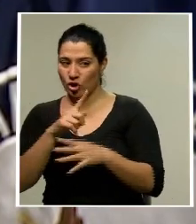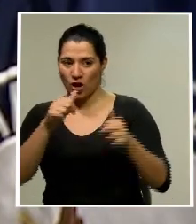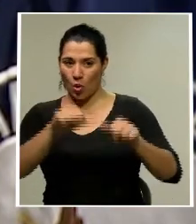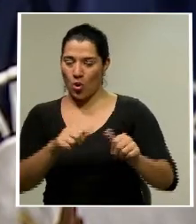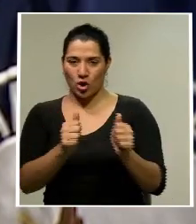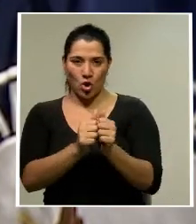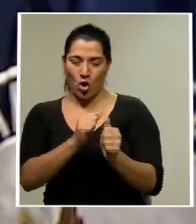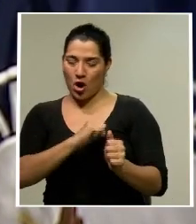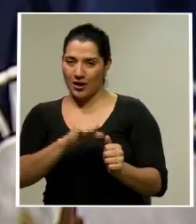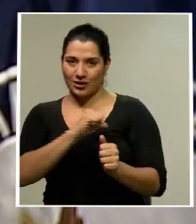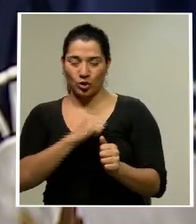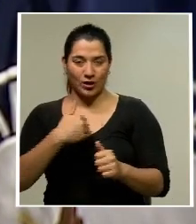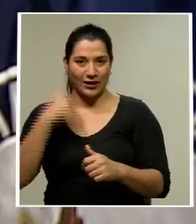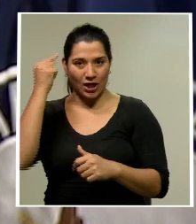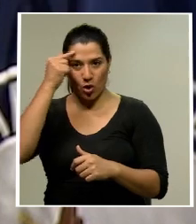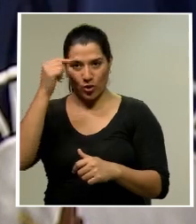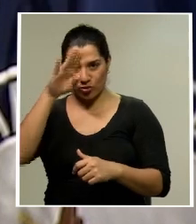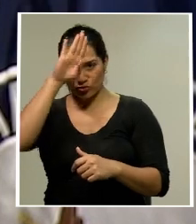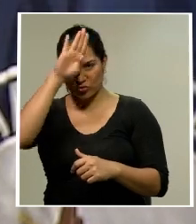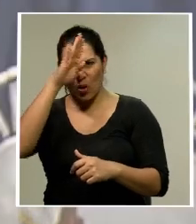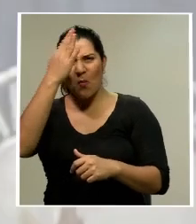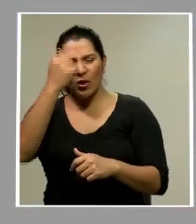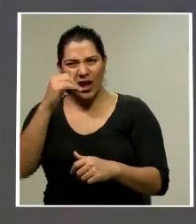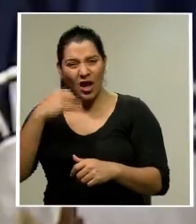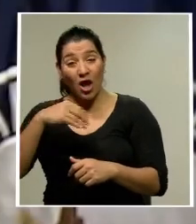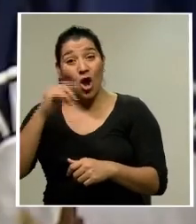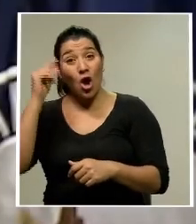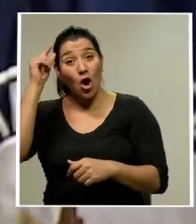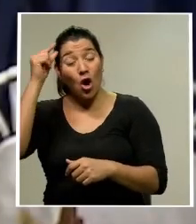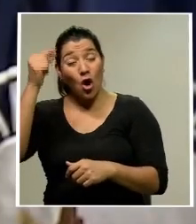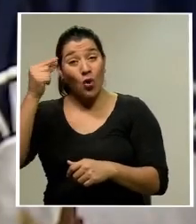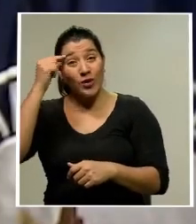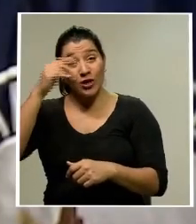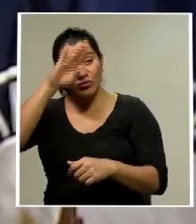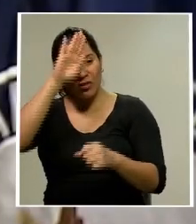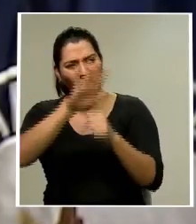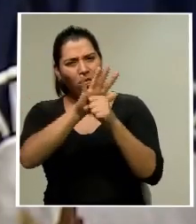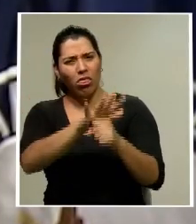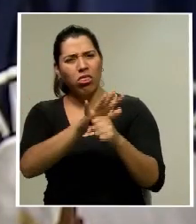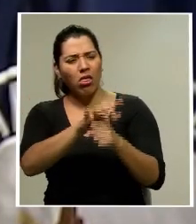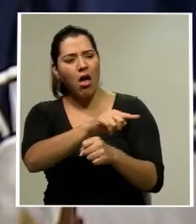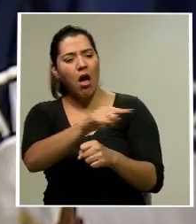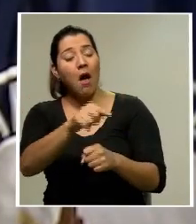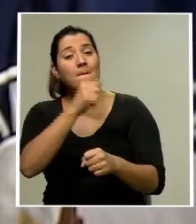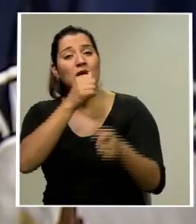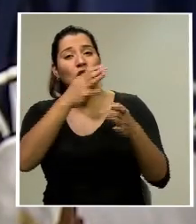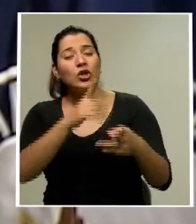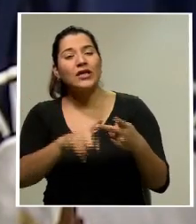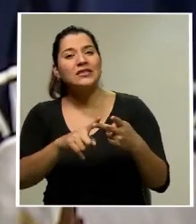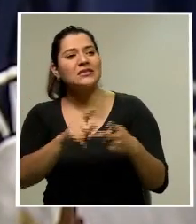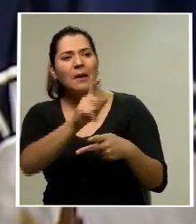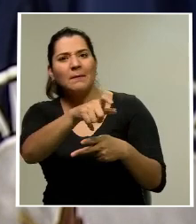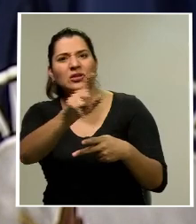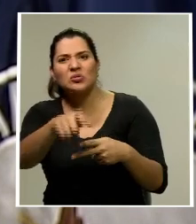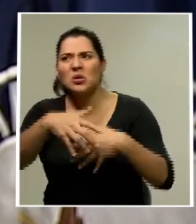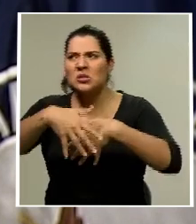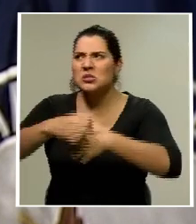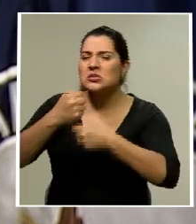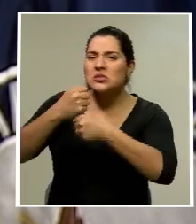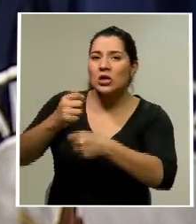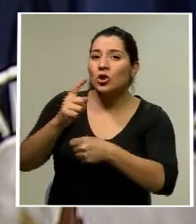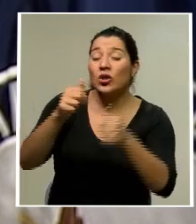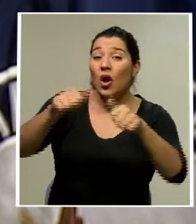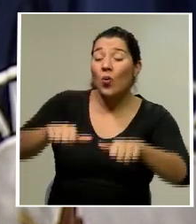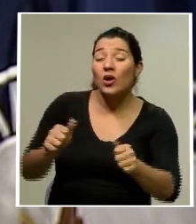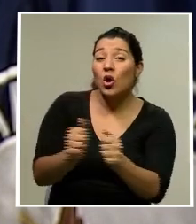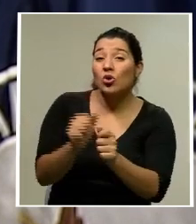de periodistas y voces independientes. El mundo está viendo cómo las autoridades cubanas detienen y golpean a